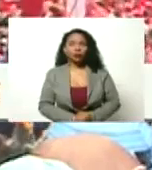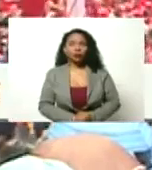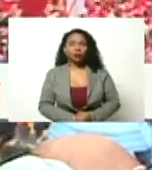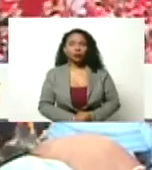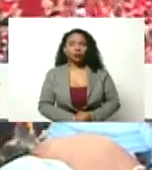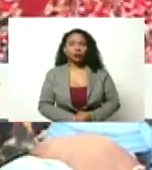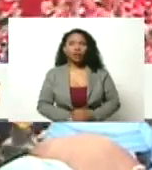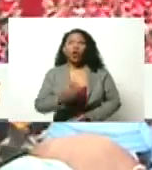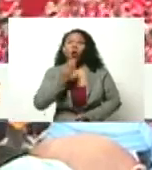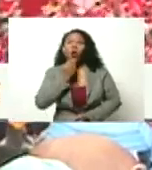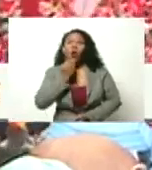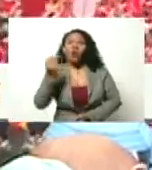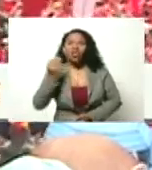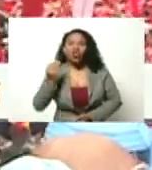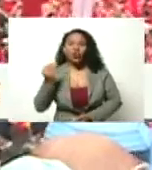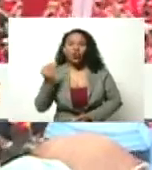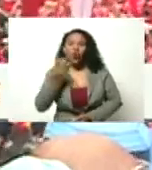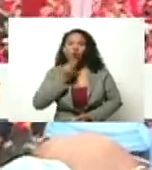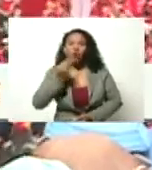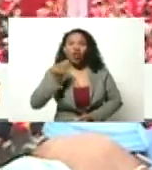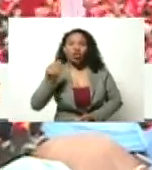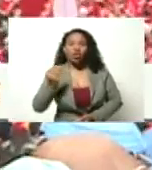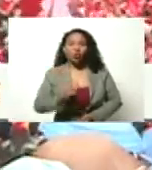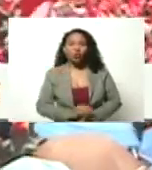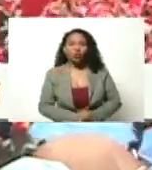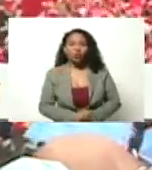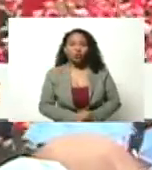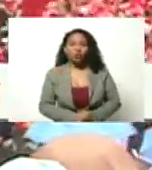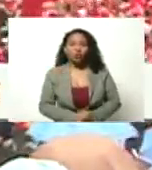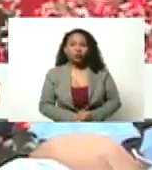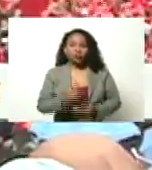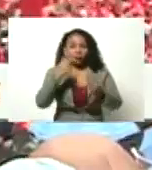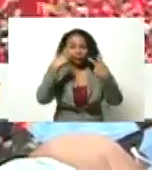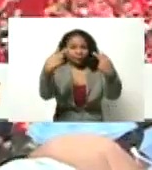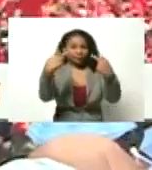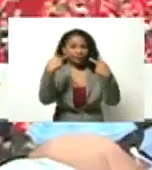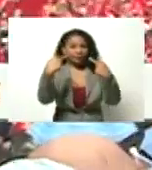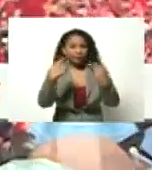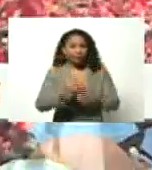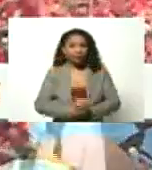la juventud la juventud miren